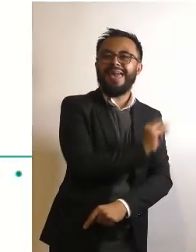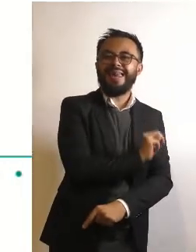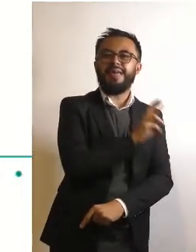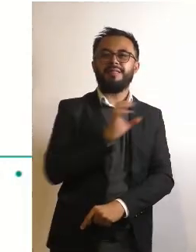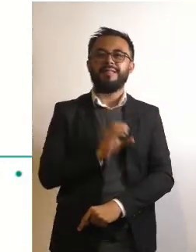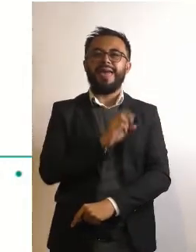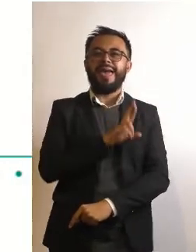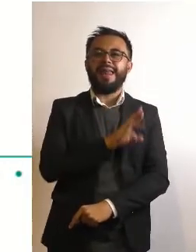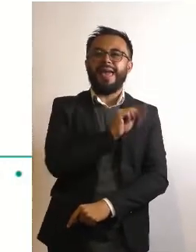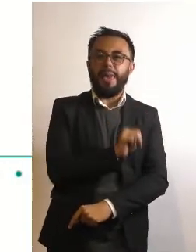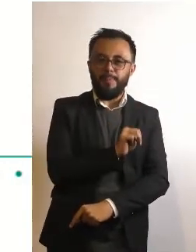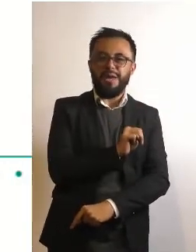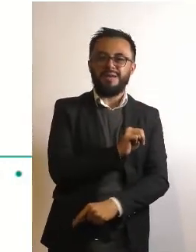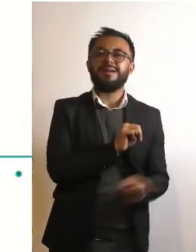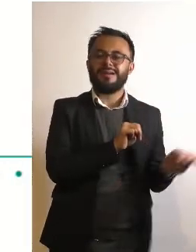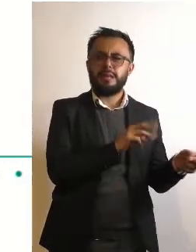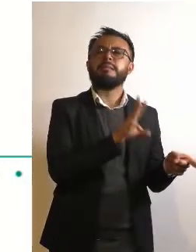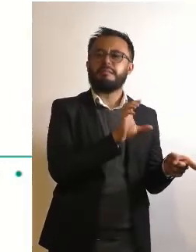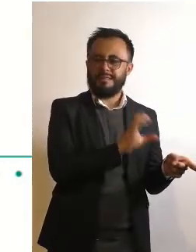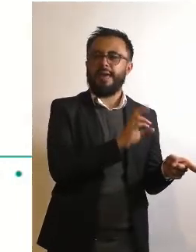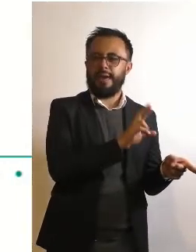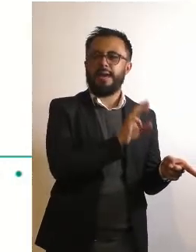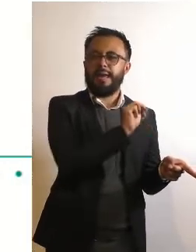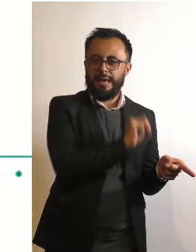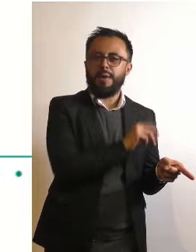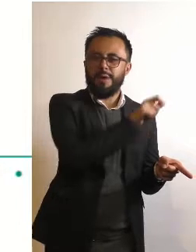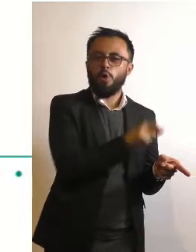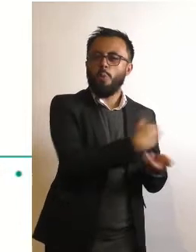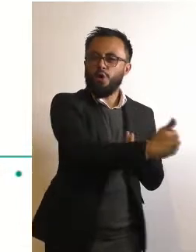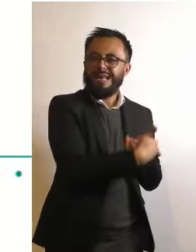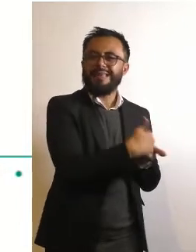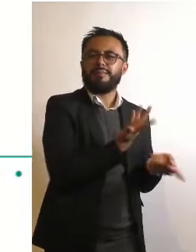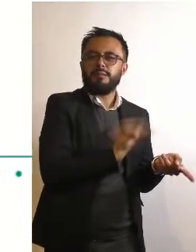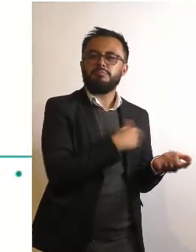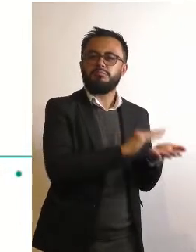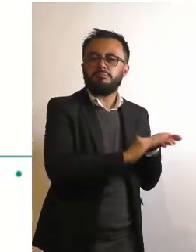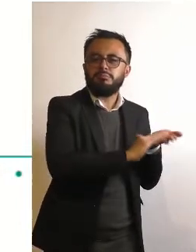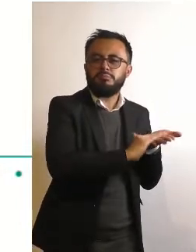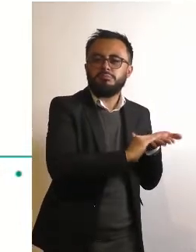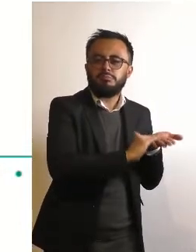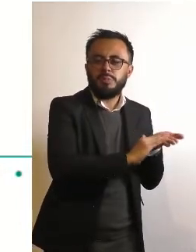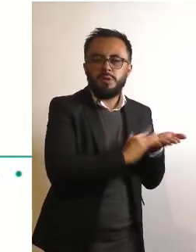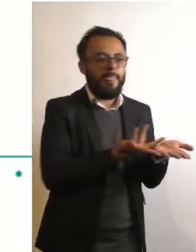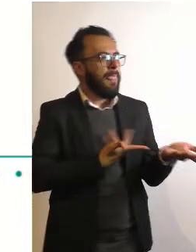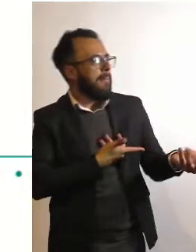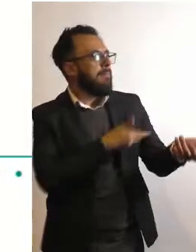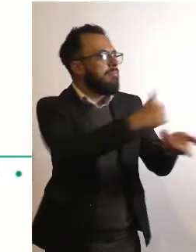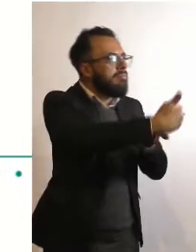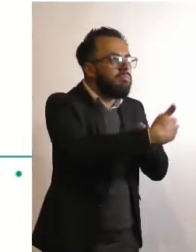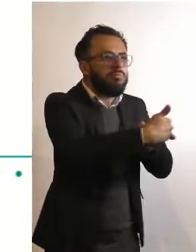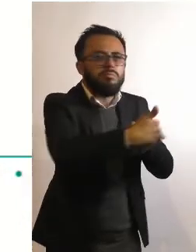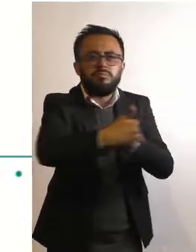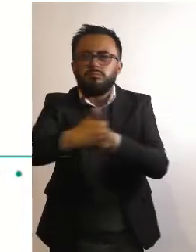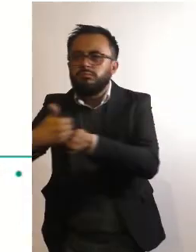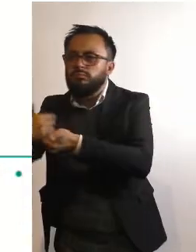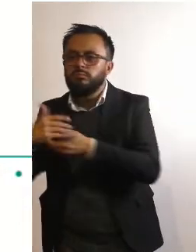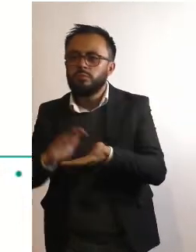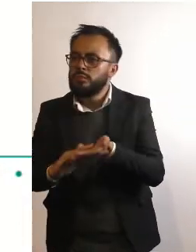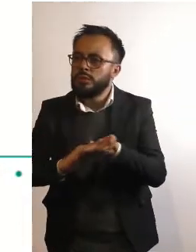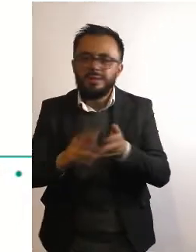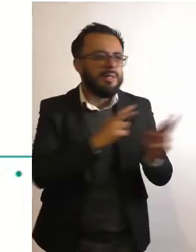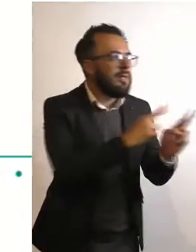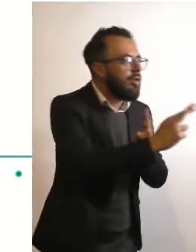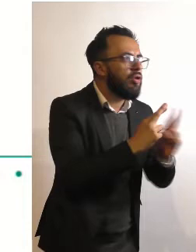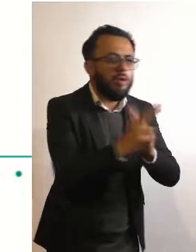agilizar los procesos de relacionamiento con las diferentes personas que puedan estar interesadas en